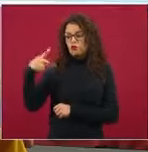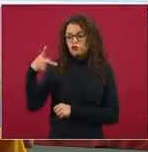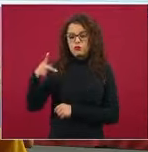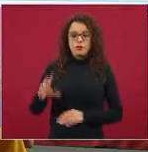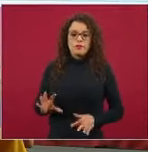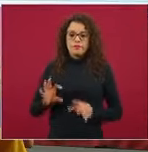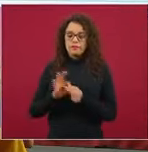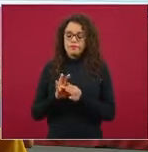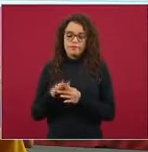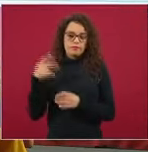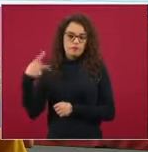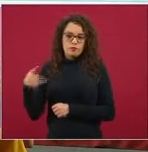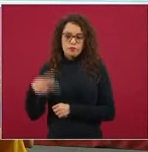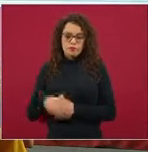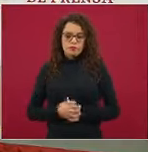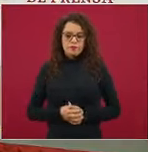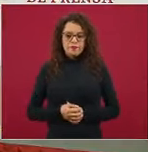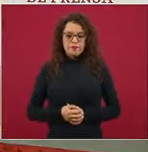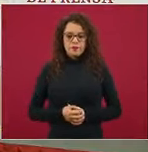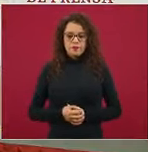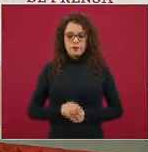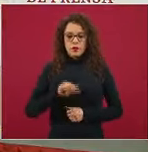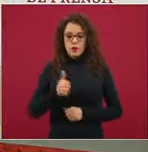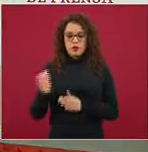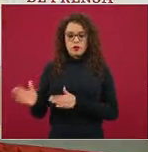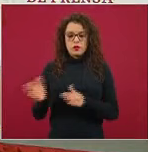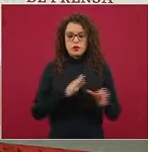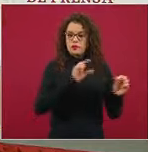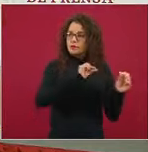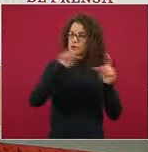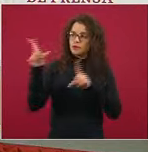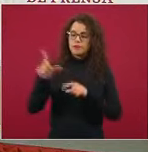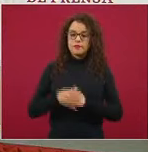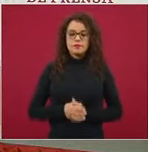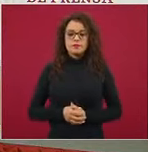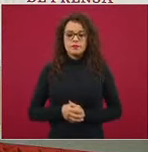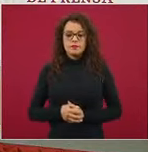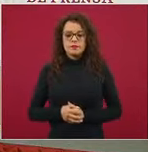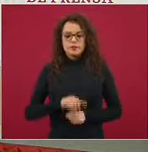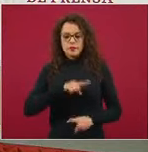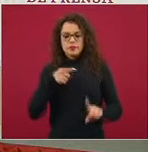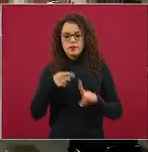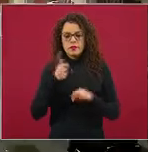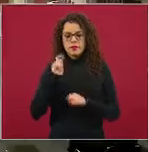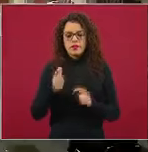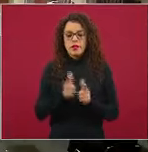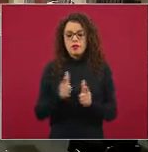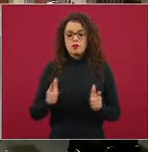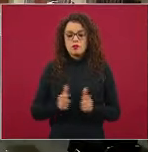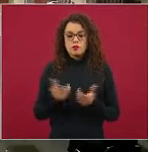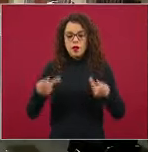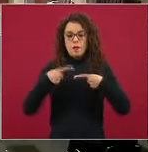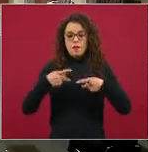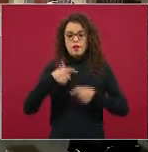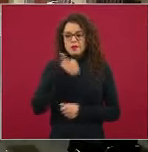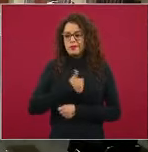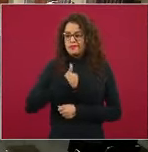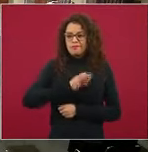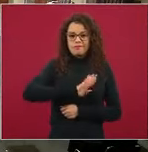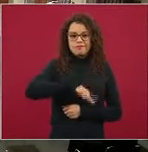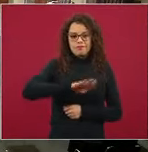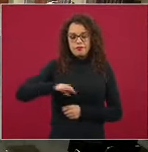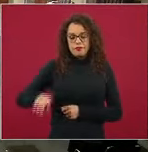asociada. Veamos la siguiente diapositiva. Vamos ahora a ver el grupo de lamentables defunciones.